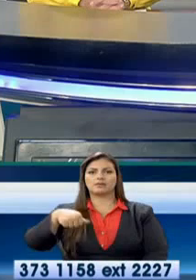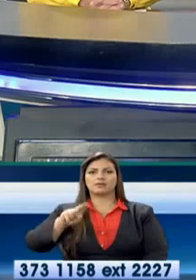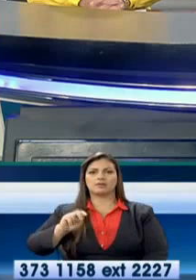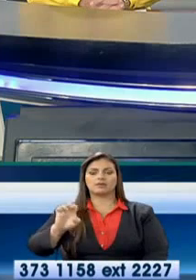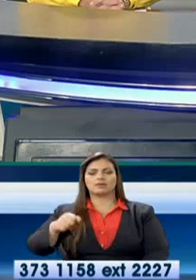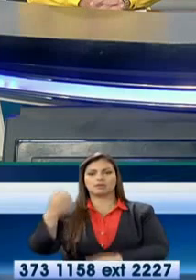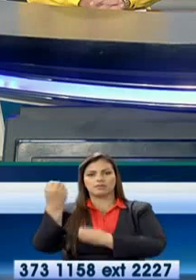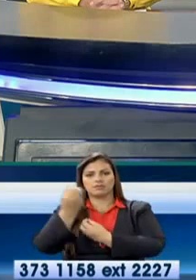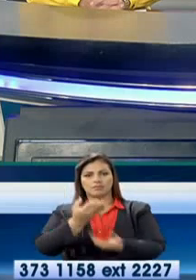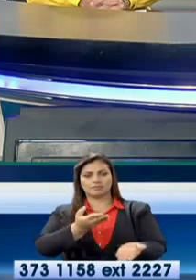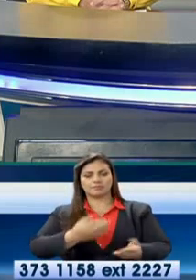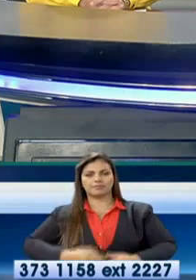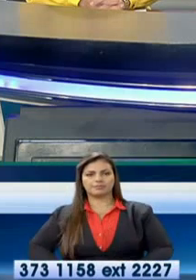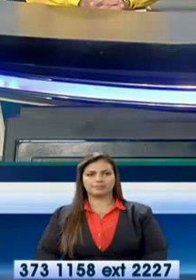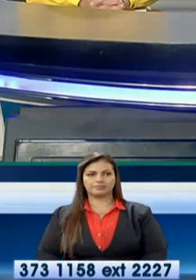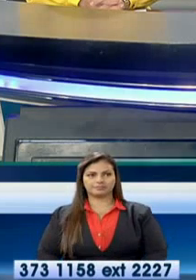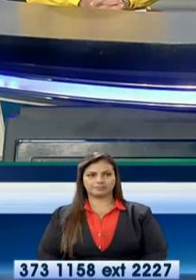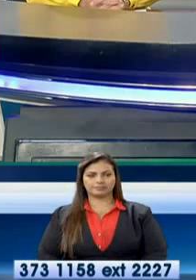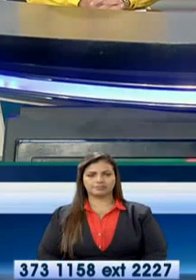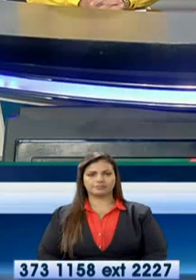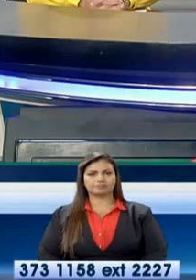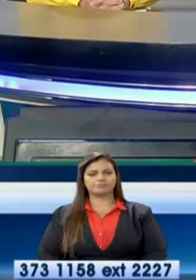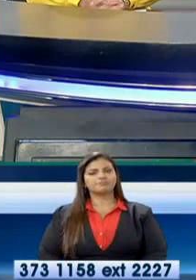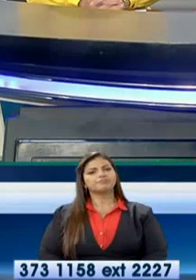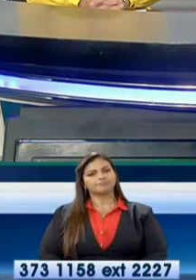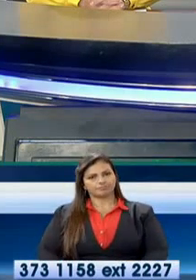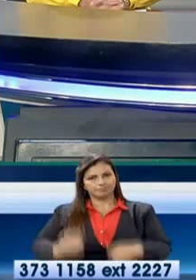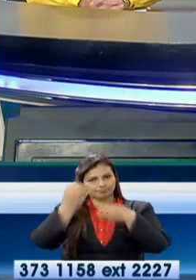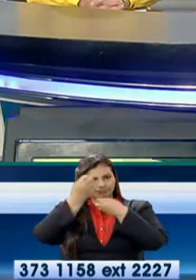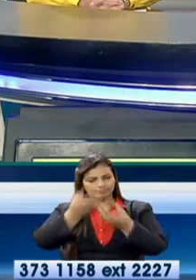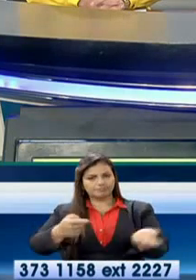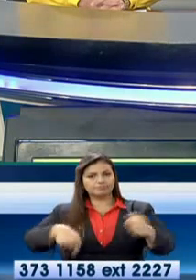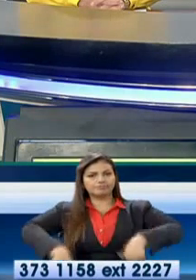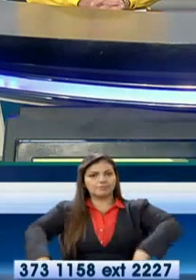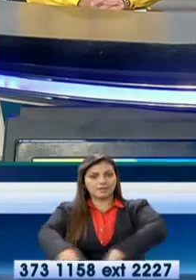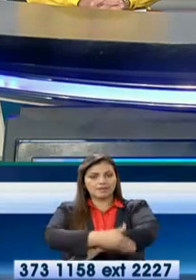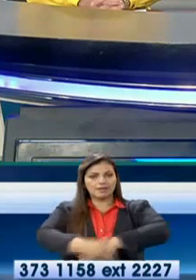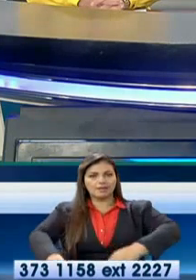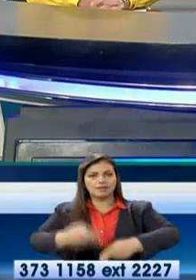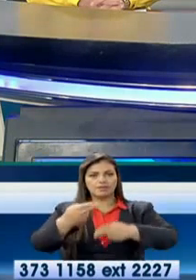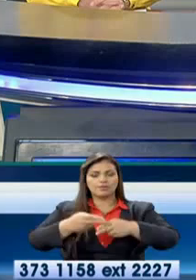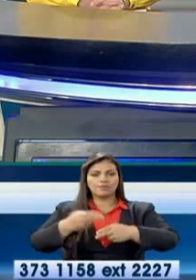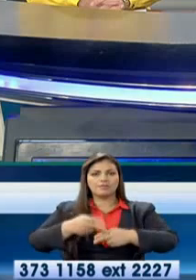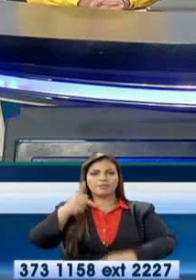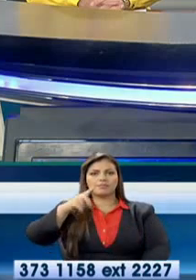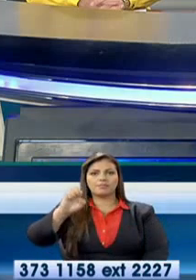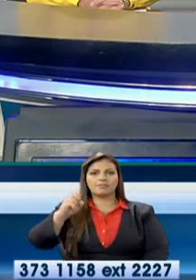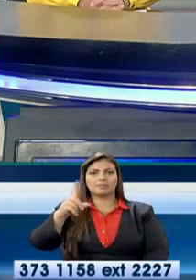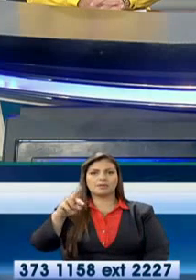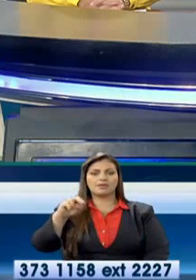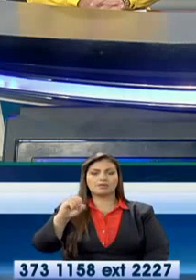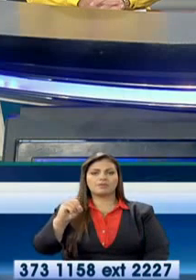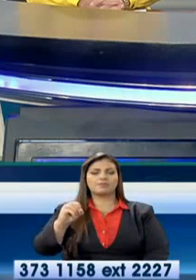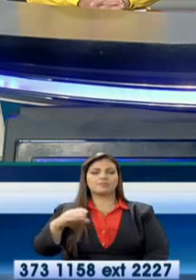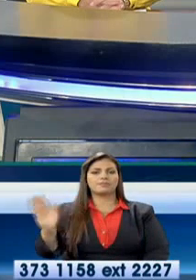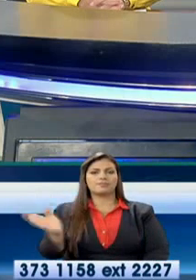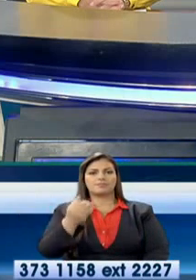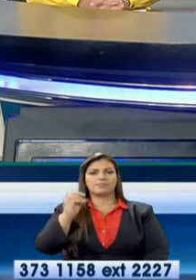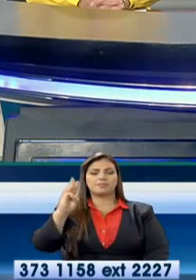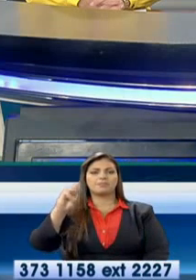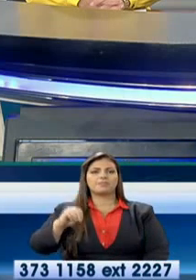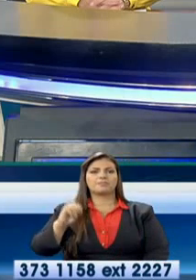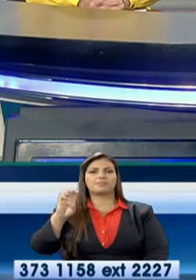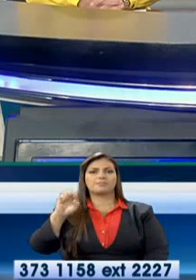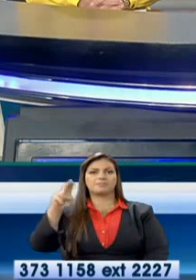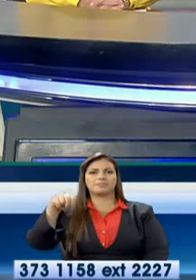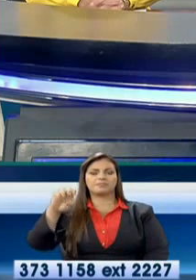el que se encuentra. Tráfico vehicular en la avenida Pedro Menéndez Hiller. Vamos a estar informando sobre eso y también sobre el estado en el que